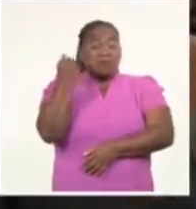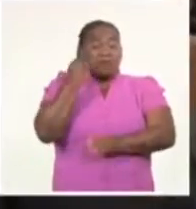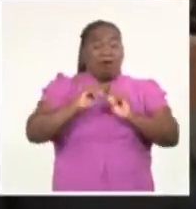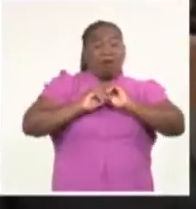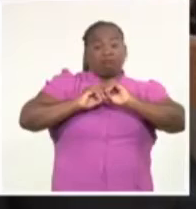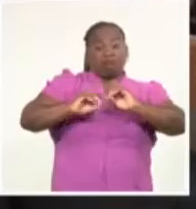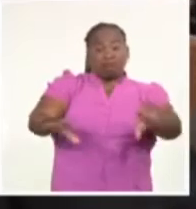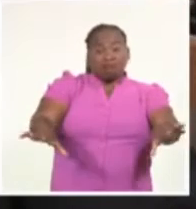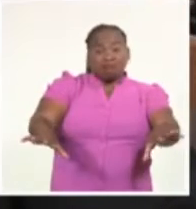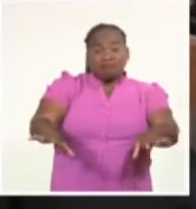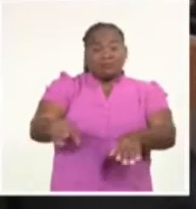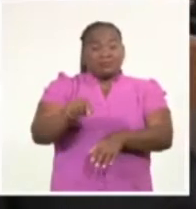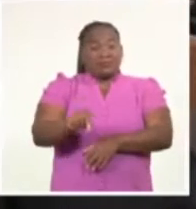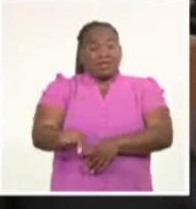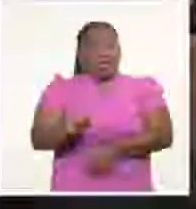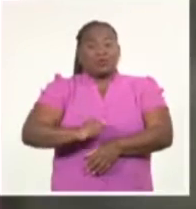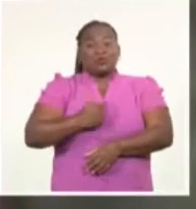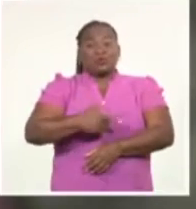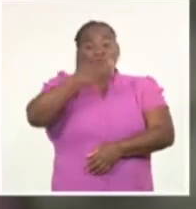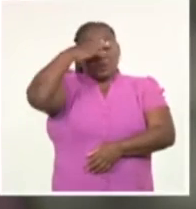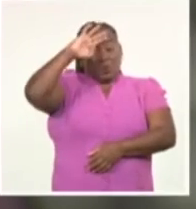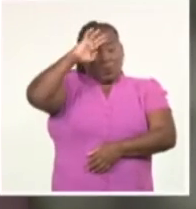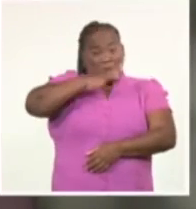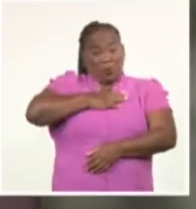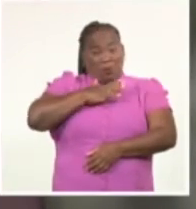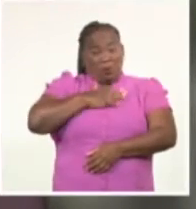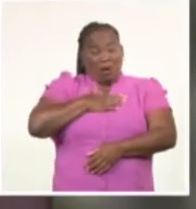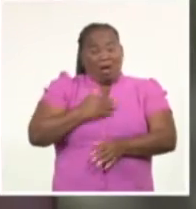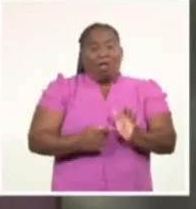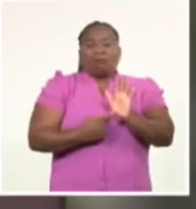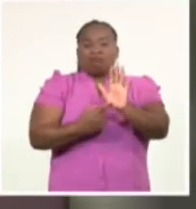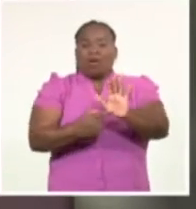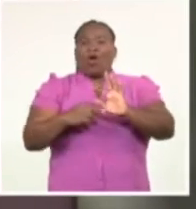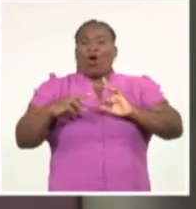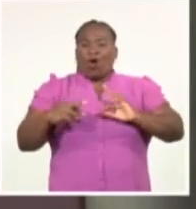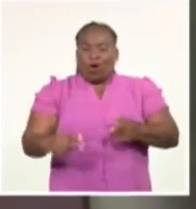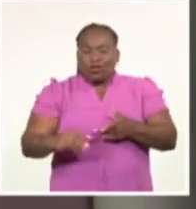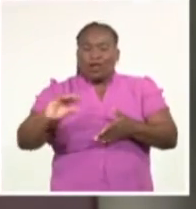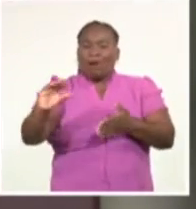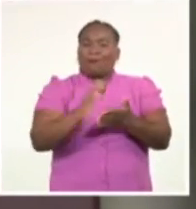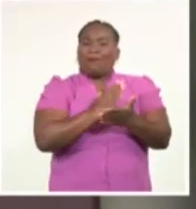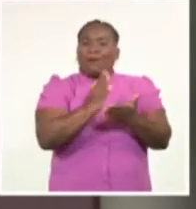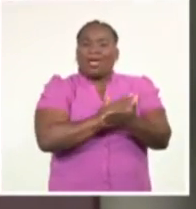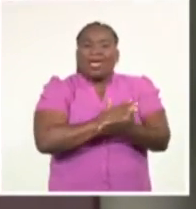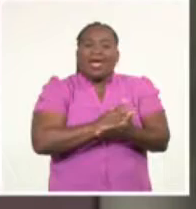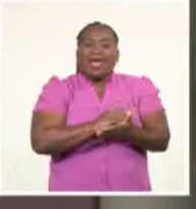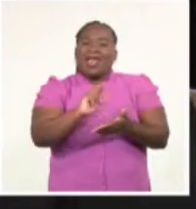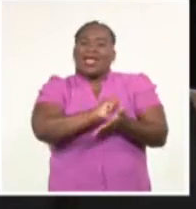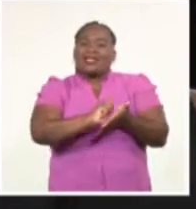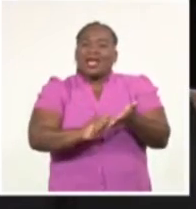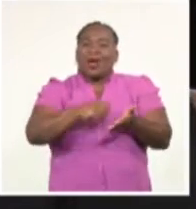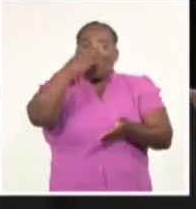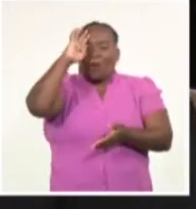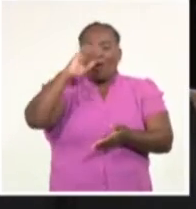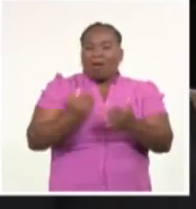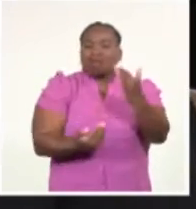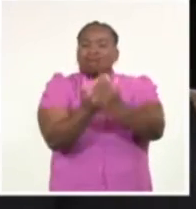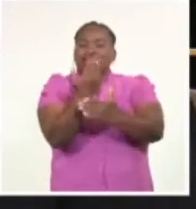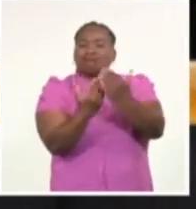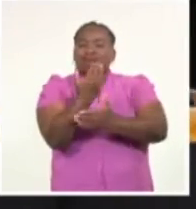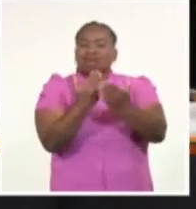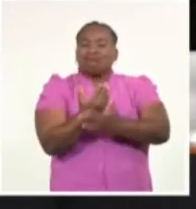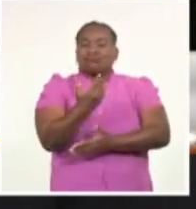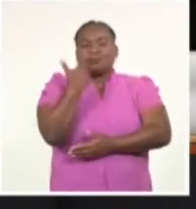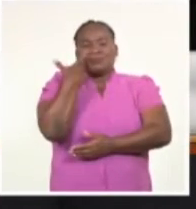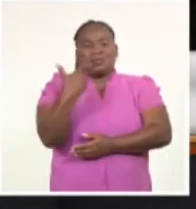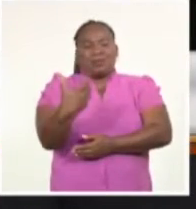de la literatura cubana y universal, se presentó un nuevo volumen bajo el sello editorial Letras Cubanas. Por lo que resultó